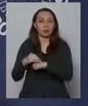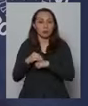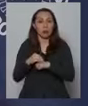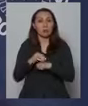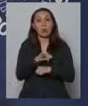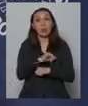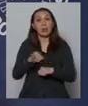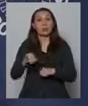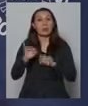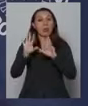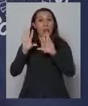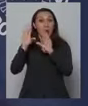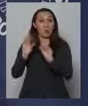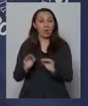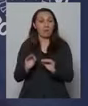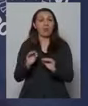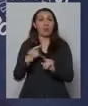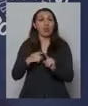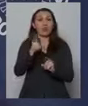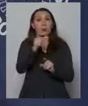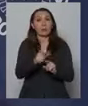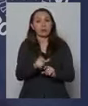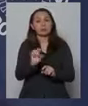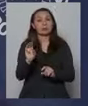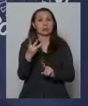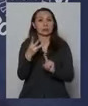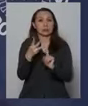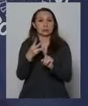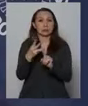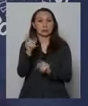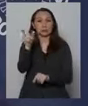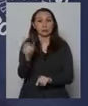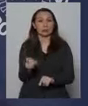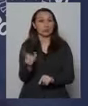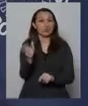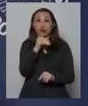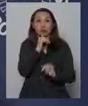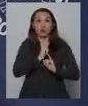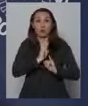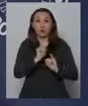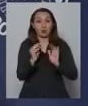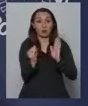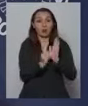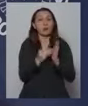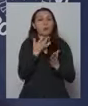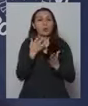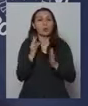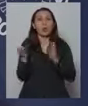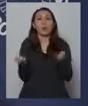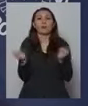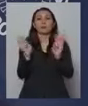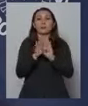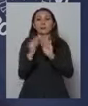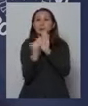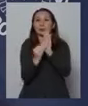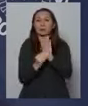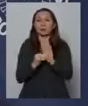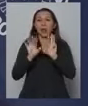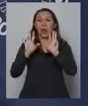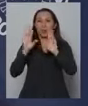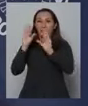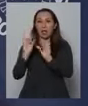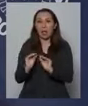notificación después de las 21 horas de una tercera persona. No está en este informe debido a que el informe se cierra a las 21